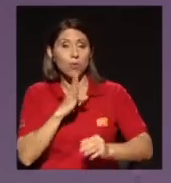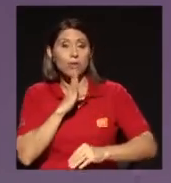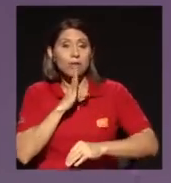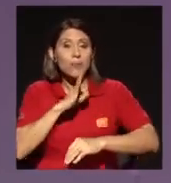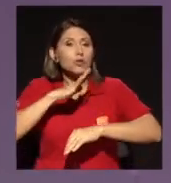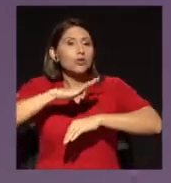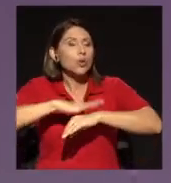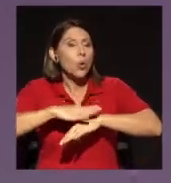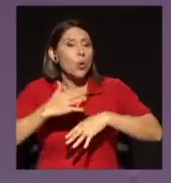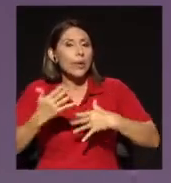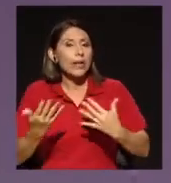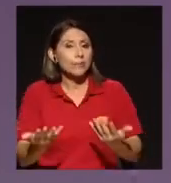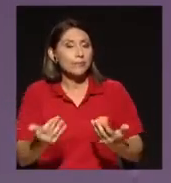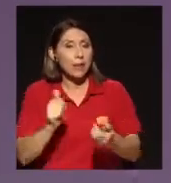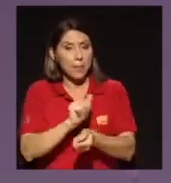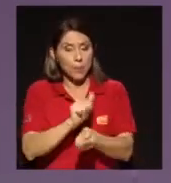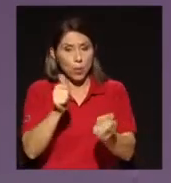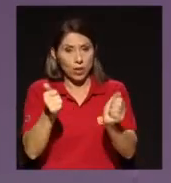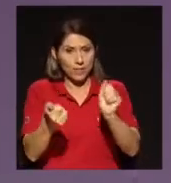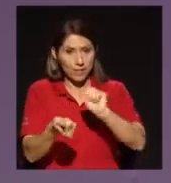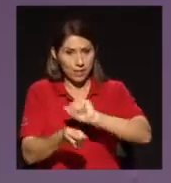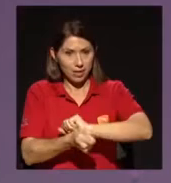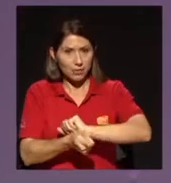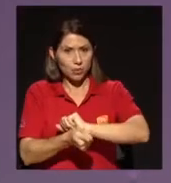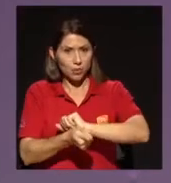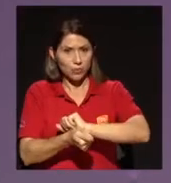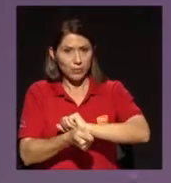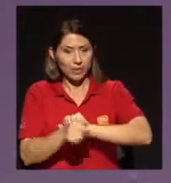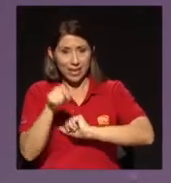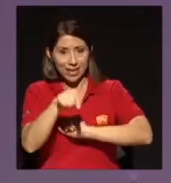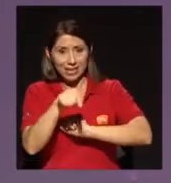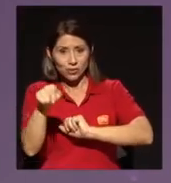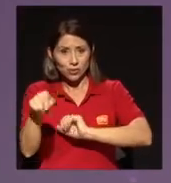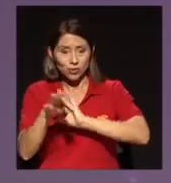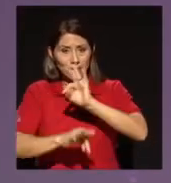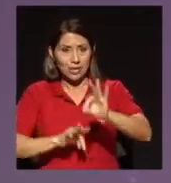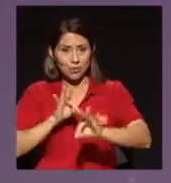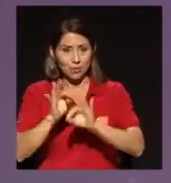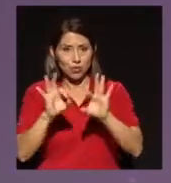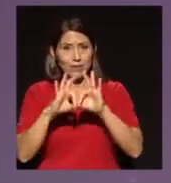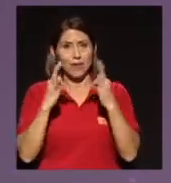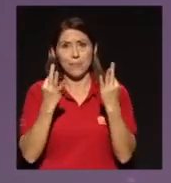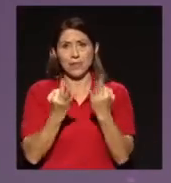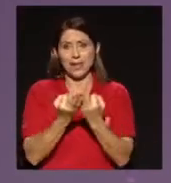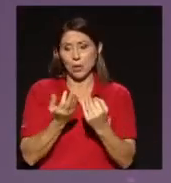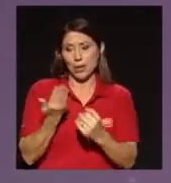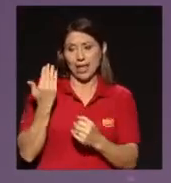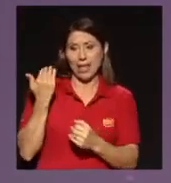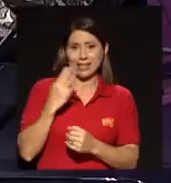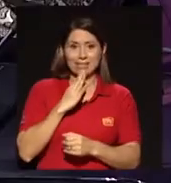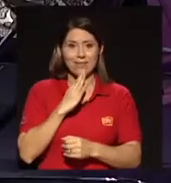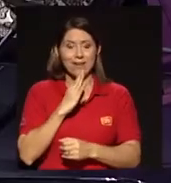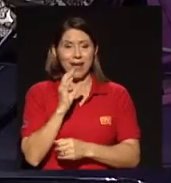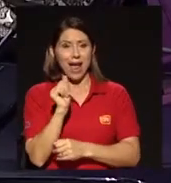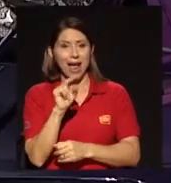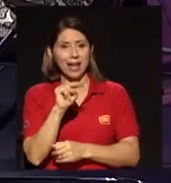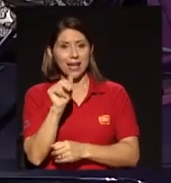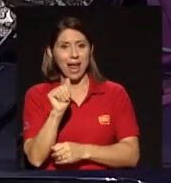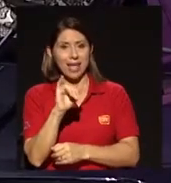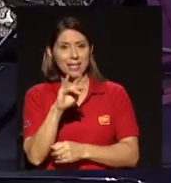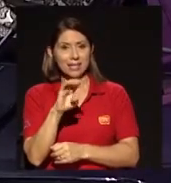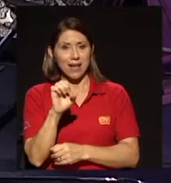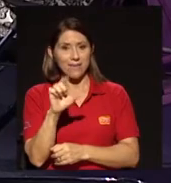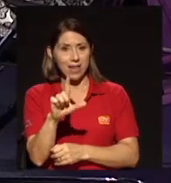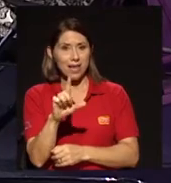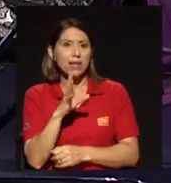son la modificación en estos tipos de familias, de lo cual ahora Ana Isabel nos hablaba de cuán diversos